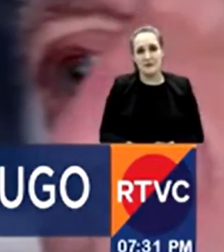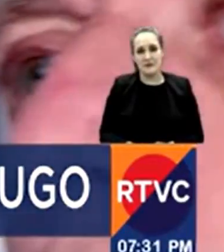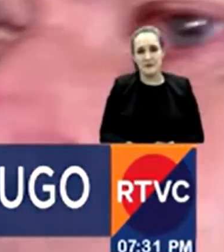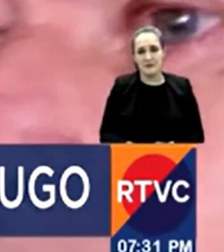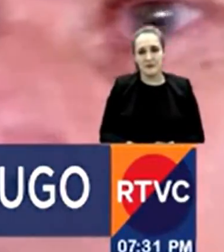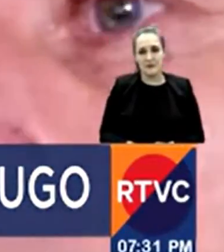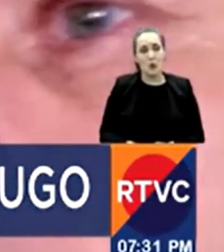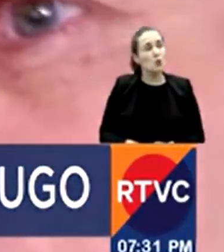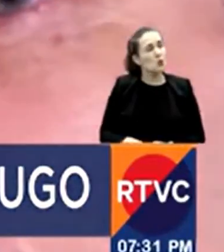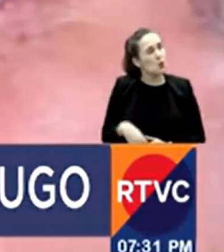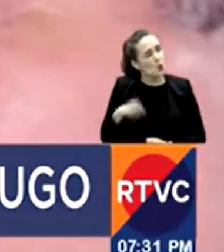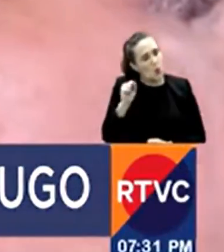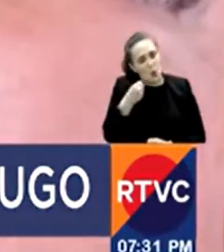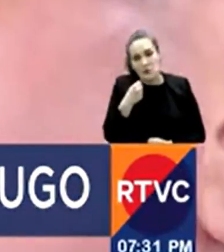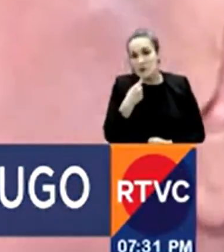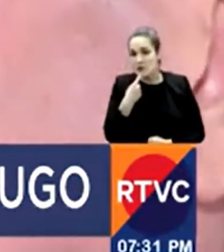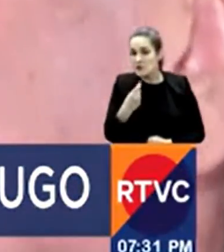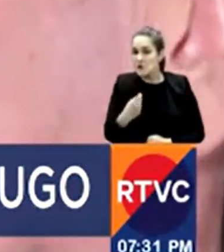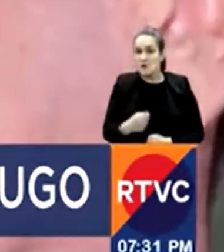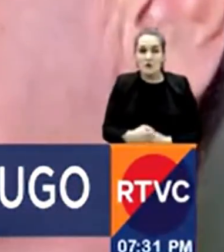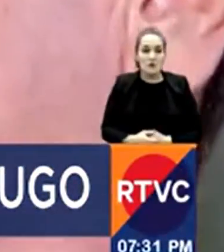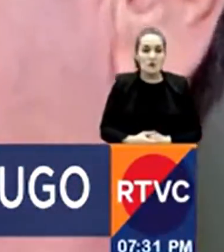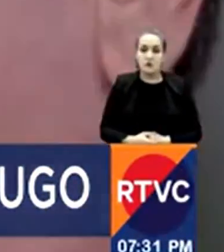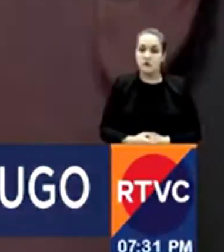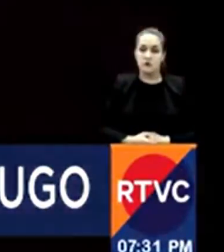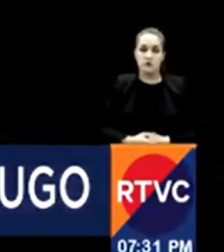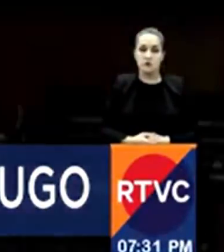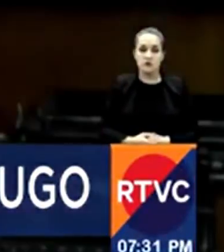Fue duro, eso, muy duro.